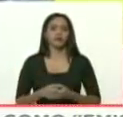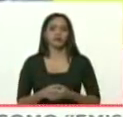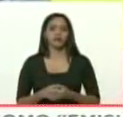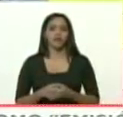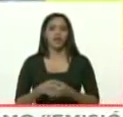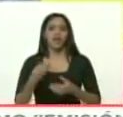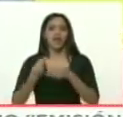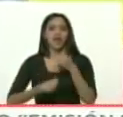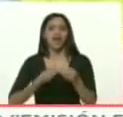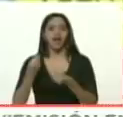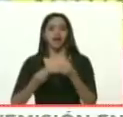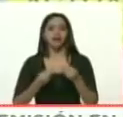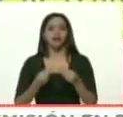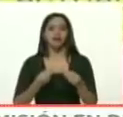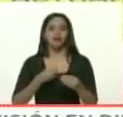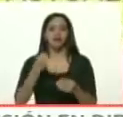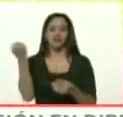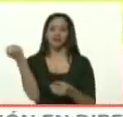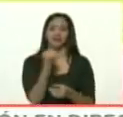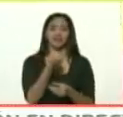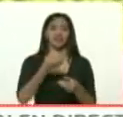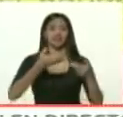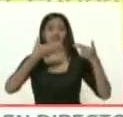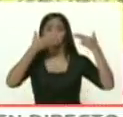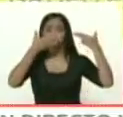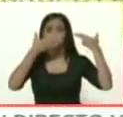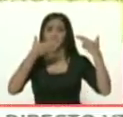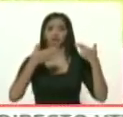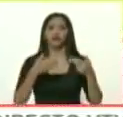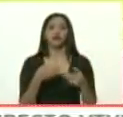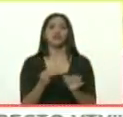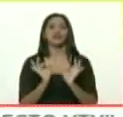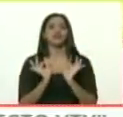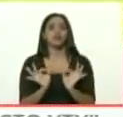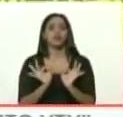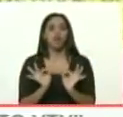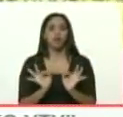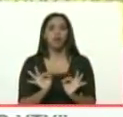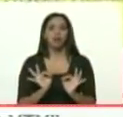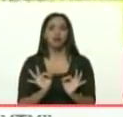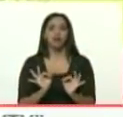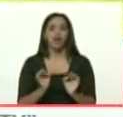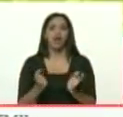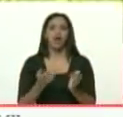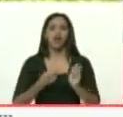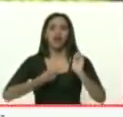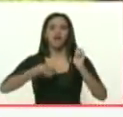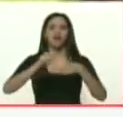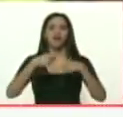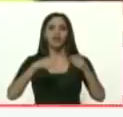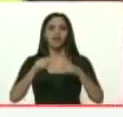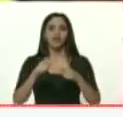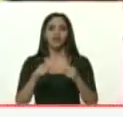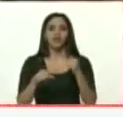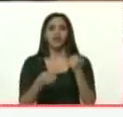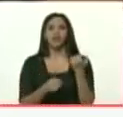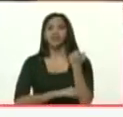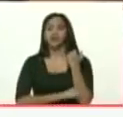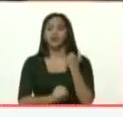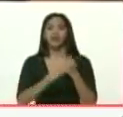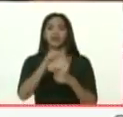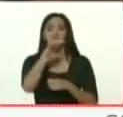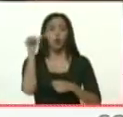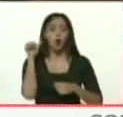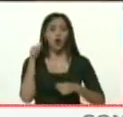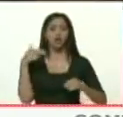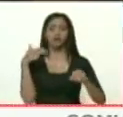comete sicariato, secuestro y sobre todo pues se dedican al tráfico ilícito de drogas, al contrabando de